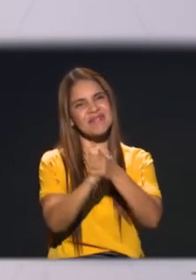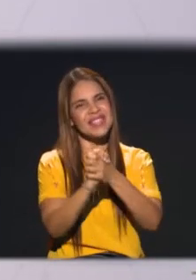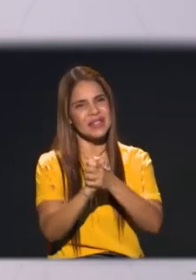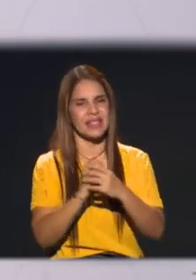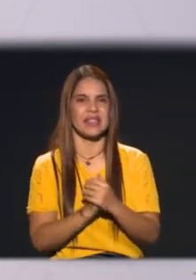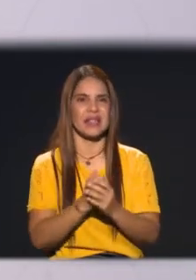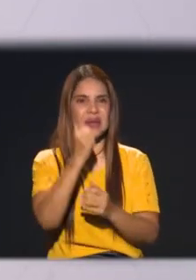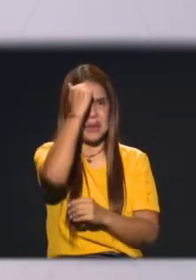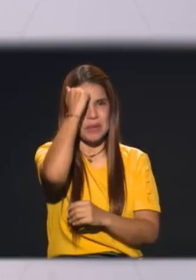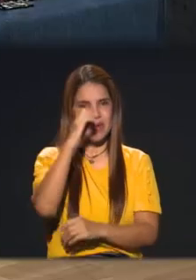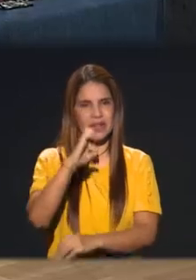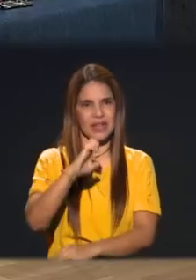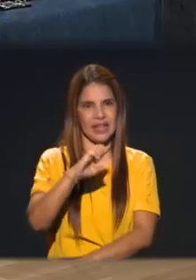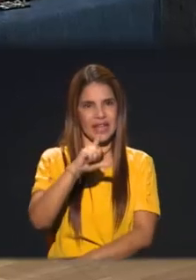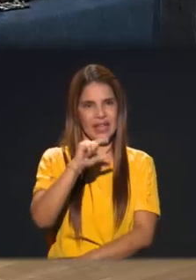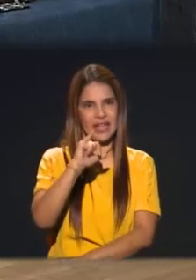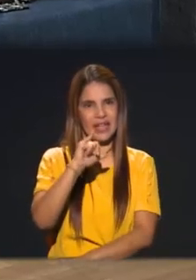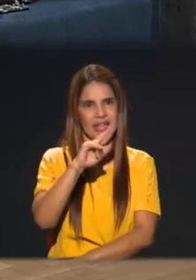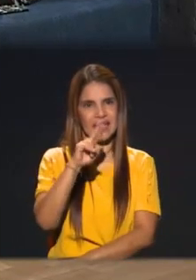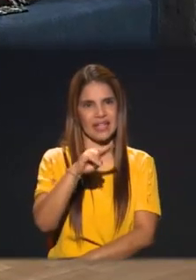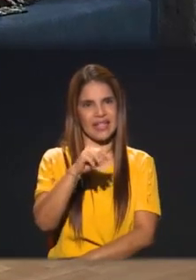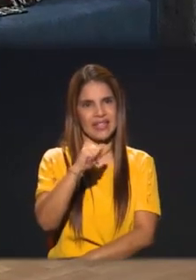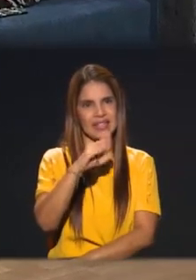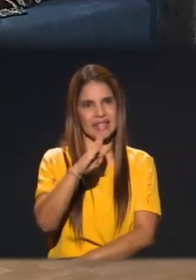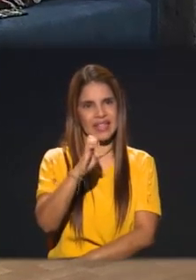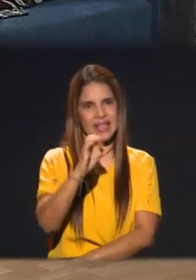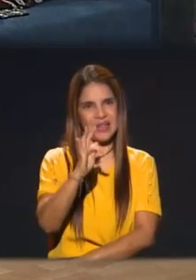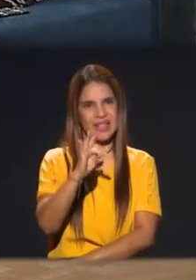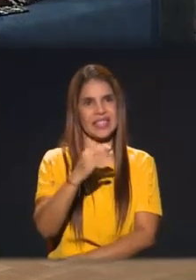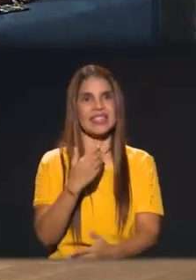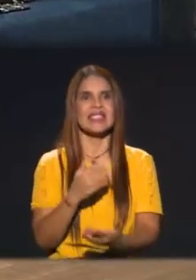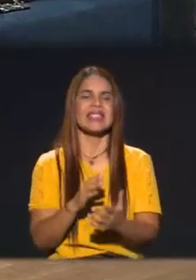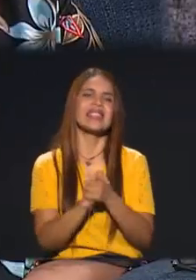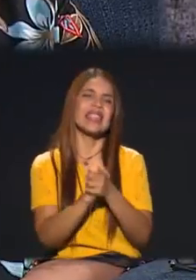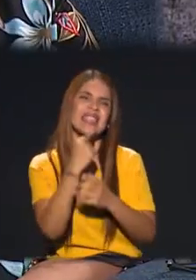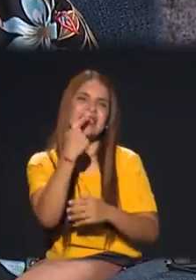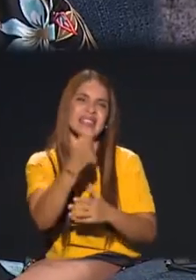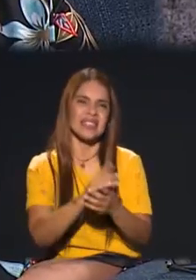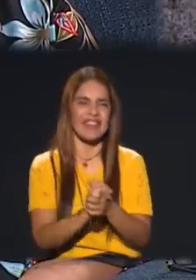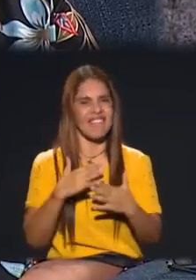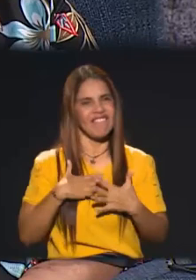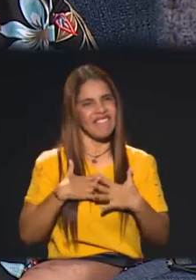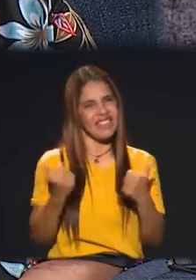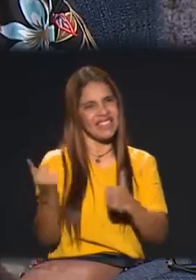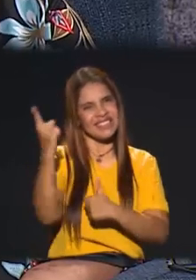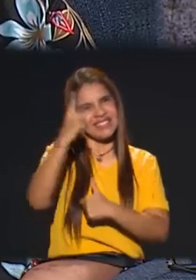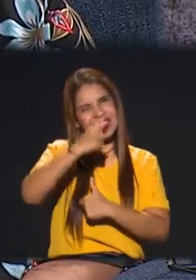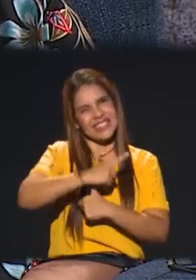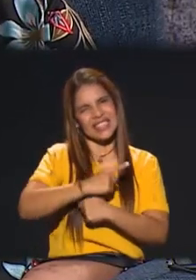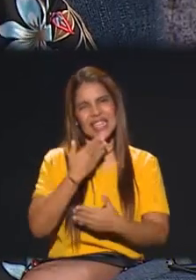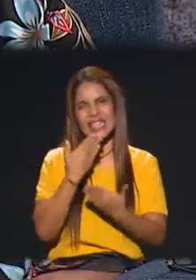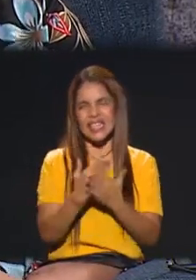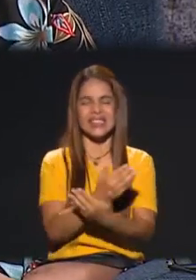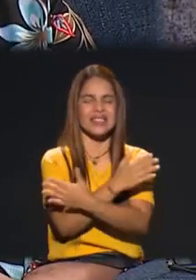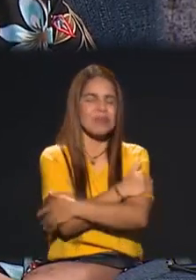A la profe Elizabeth. Oh, están conectados. ¿Qué le quieres decir? Que feliz día del profesor, que